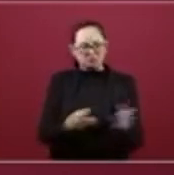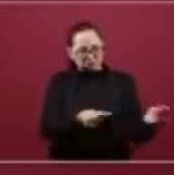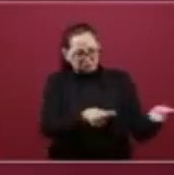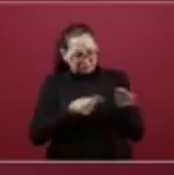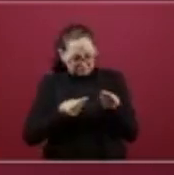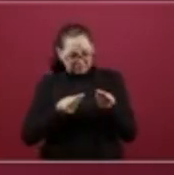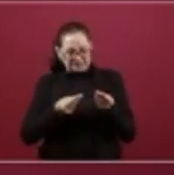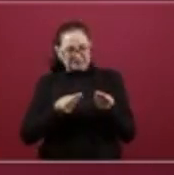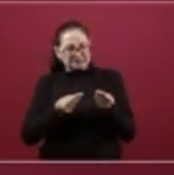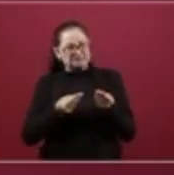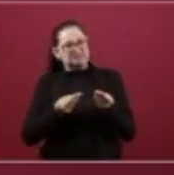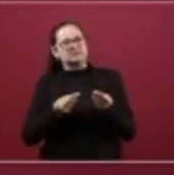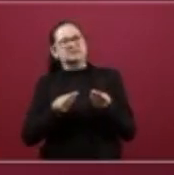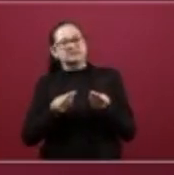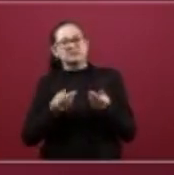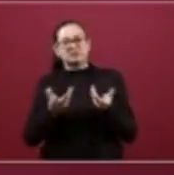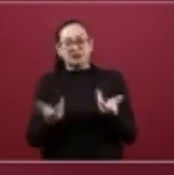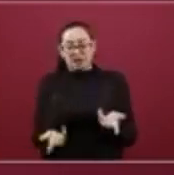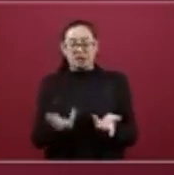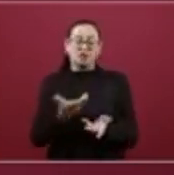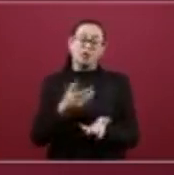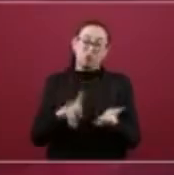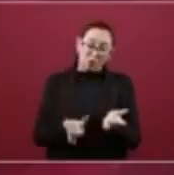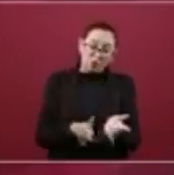rescatar a Pemex?